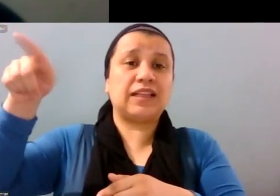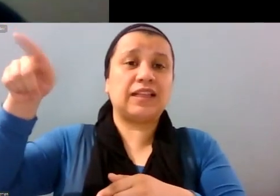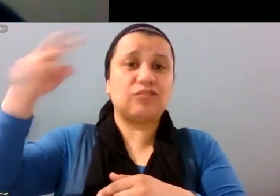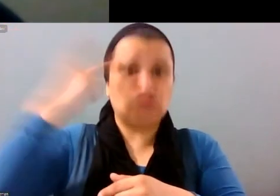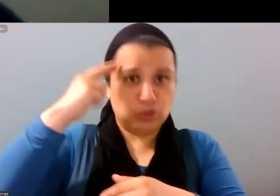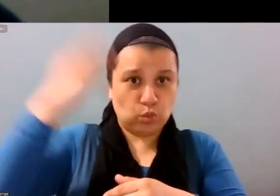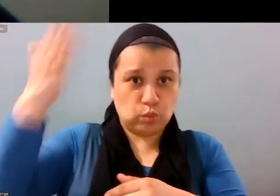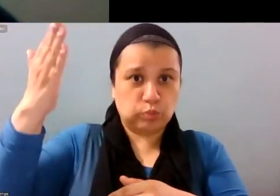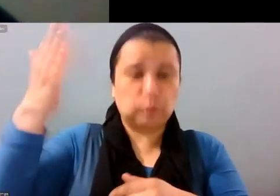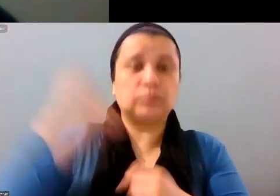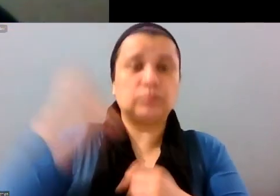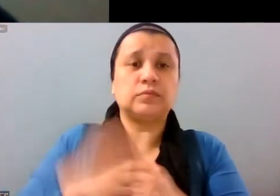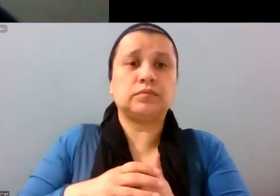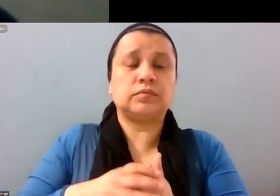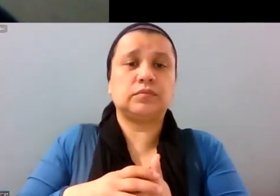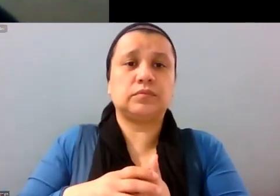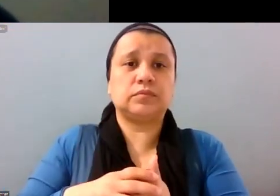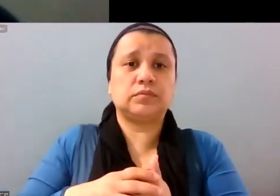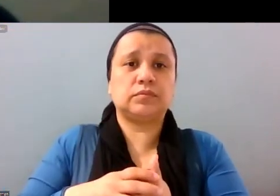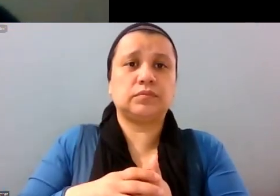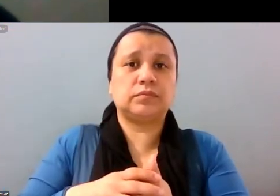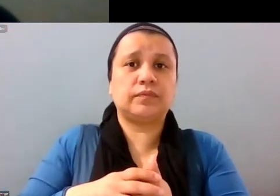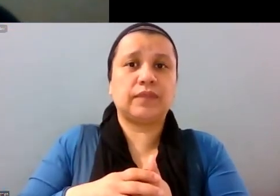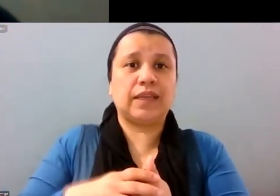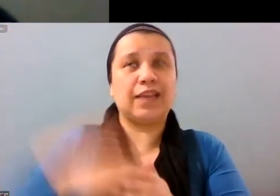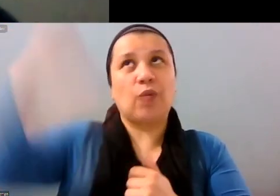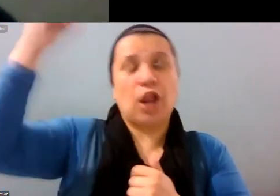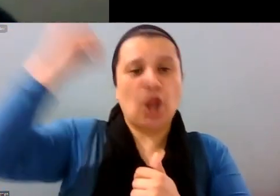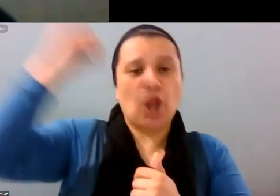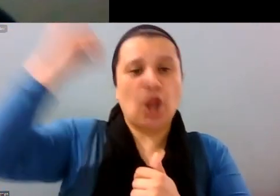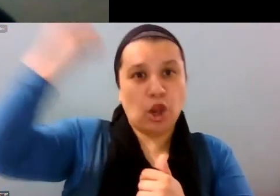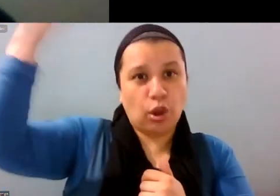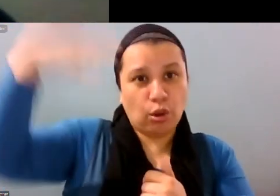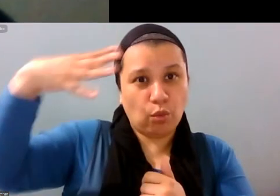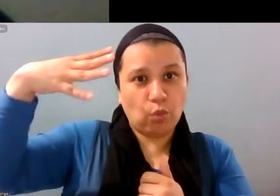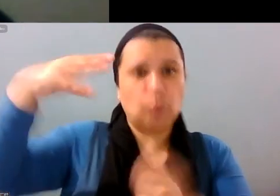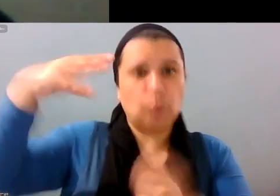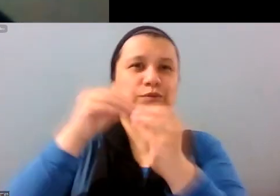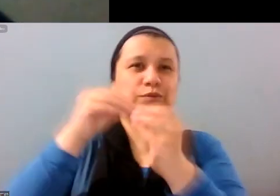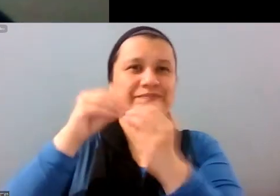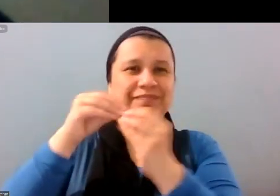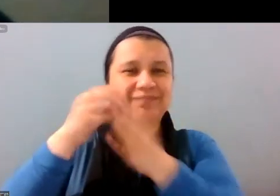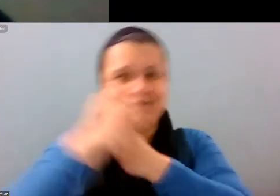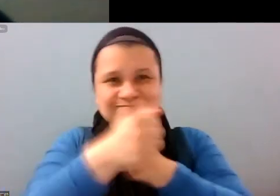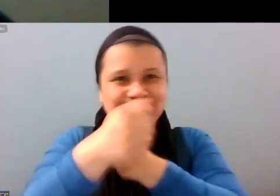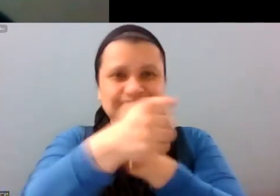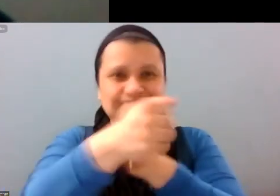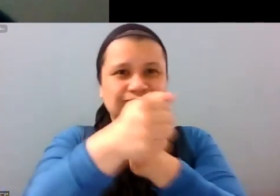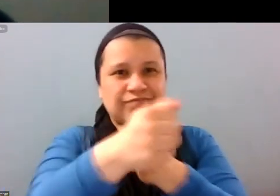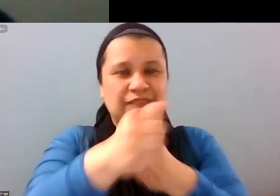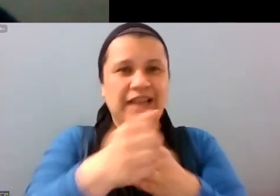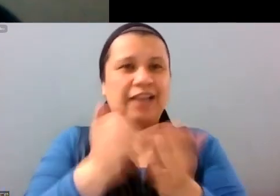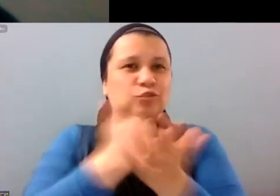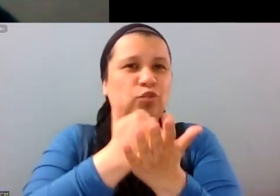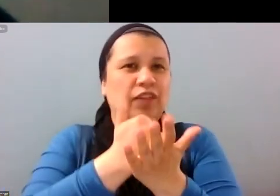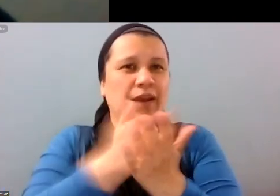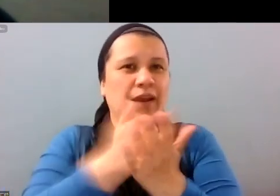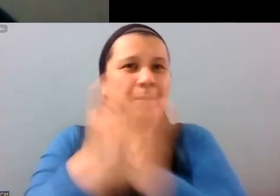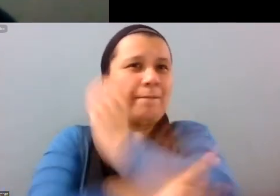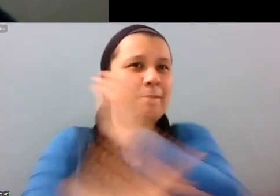razón y tengan la luz y el discernimiento de llevarnos al país en completo porque hay